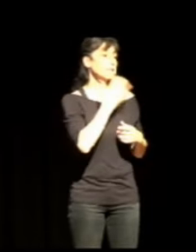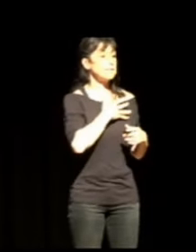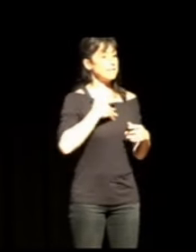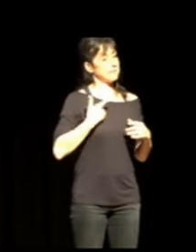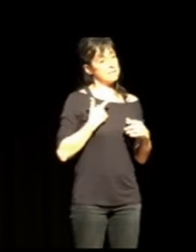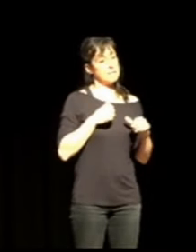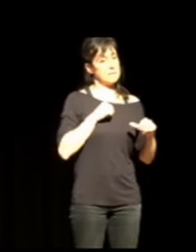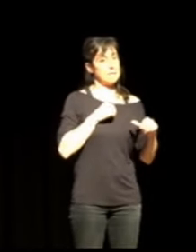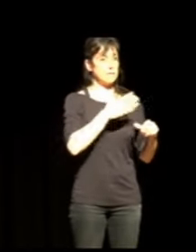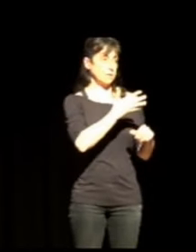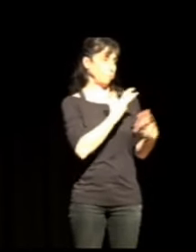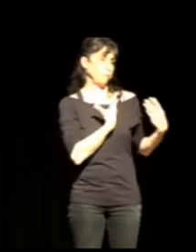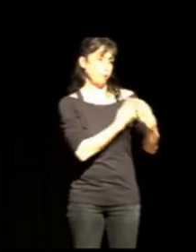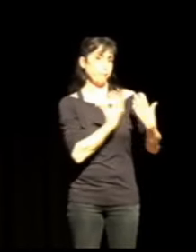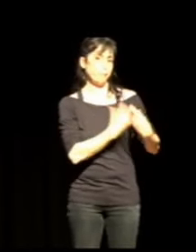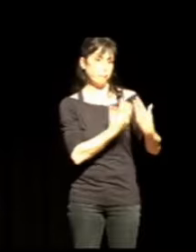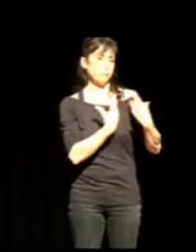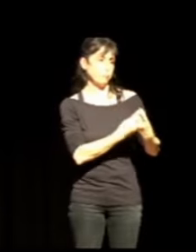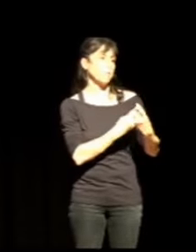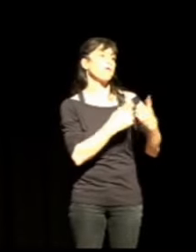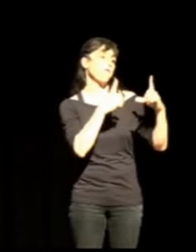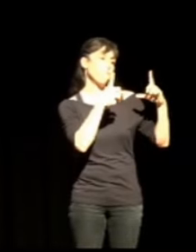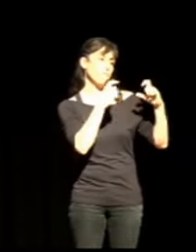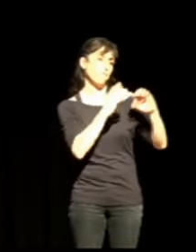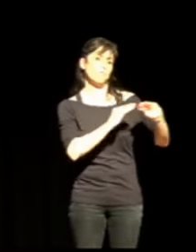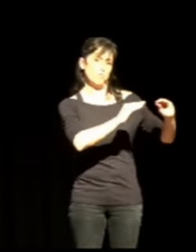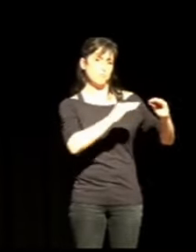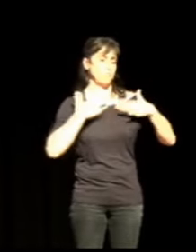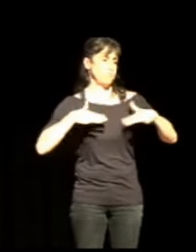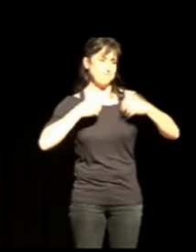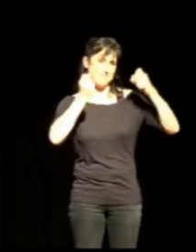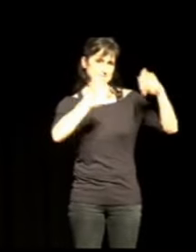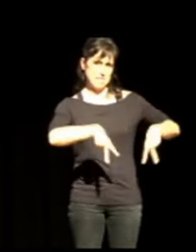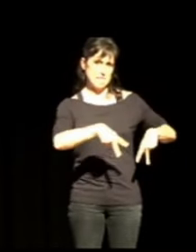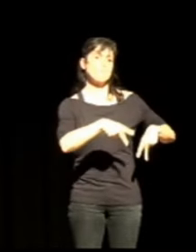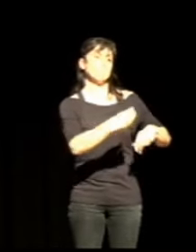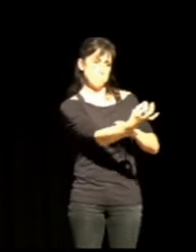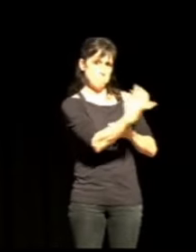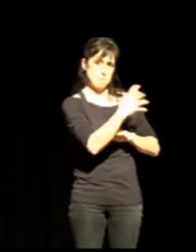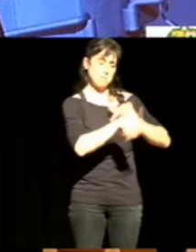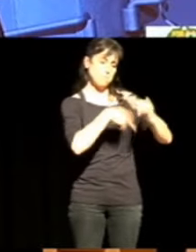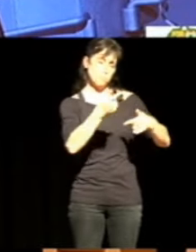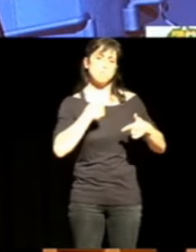desnuda y yo te enviaré unas fotos de mi pene.